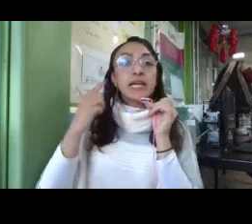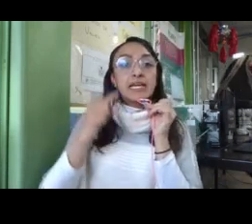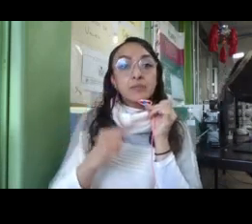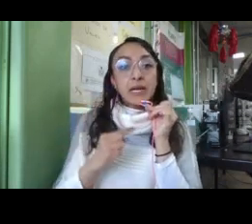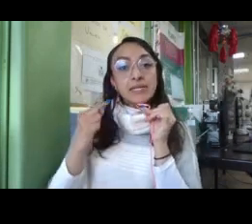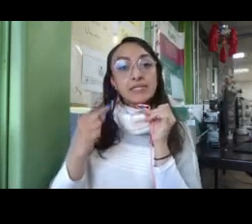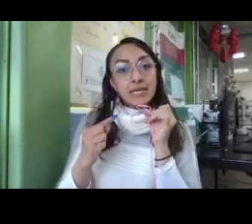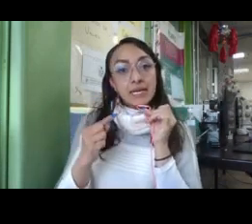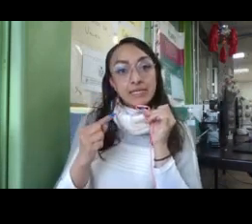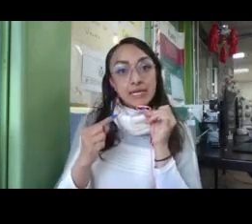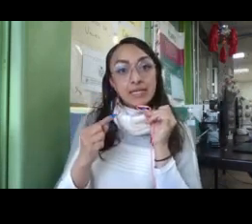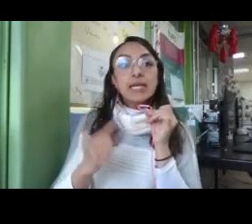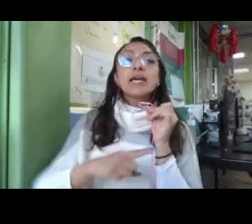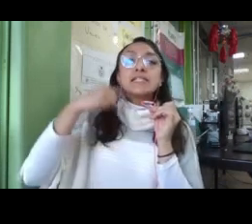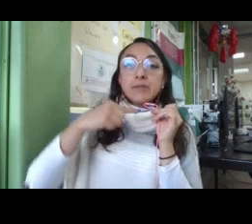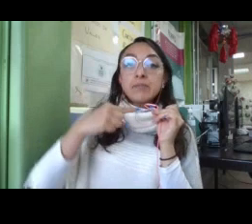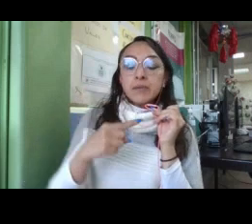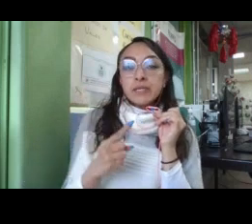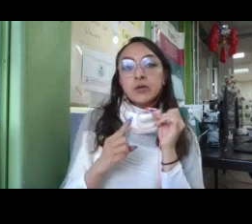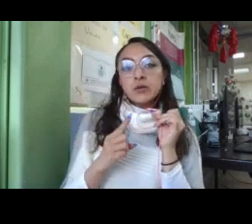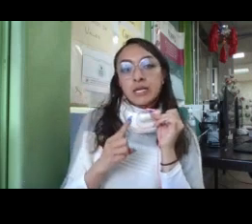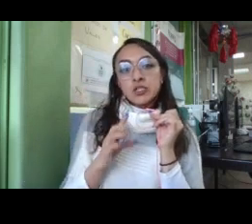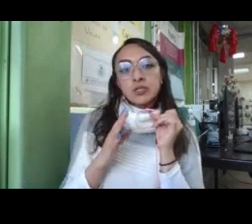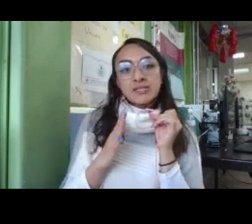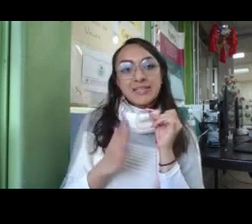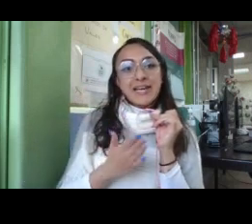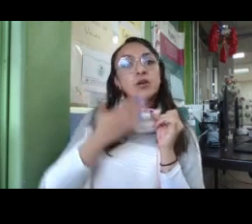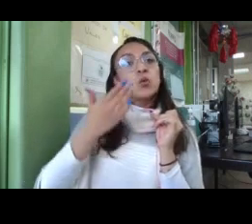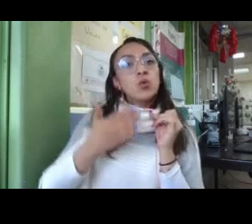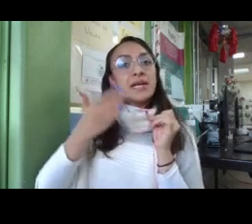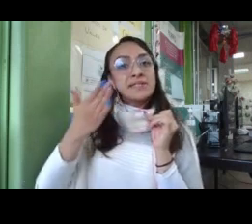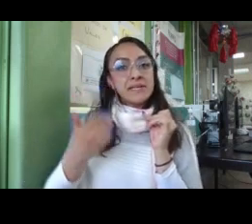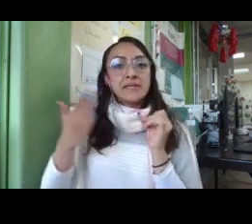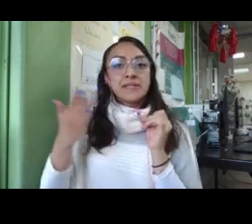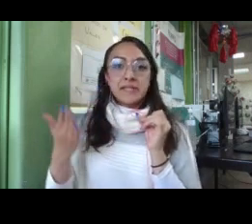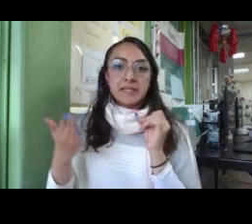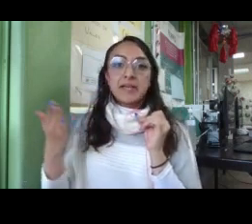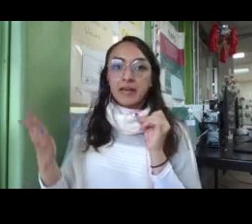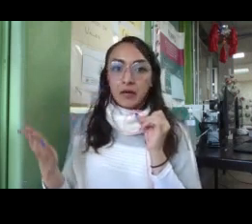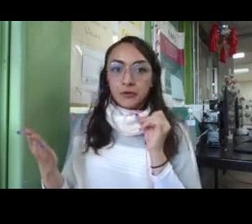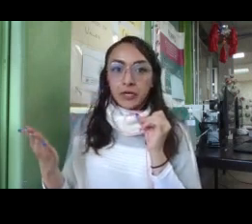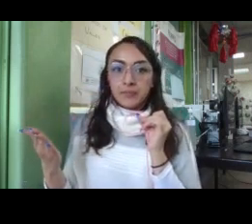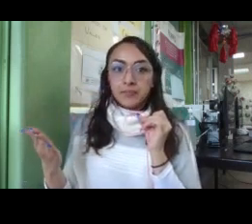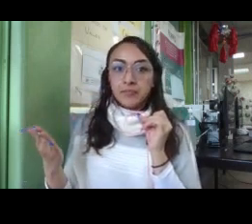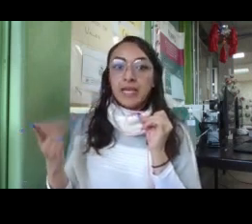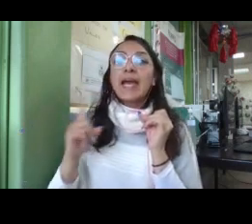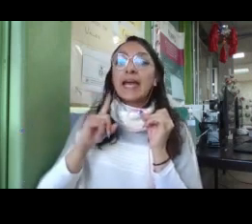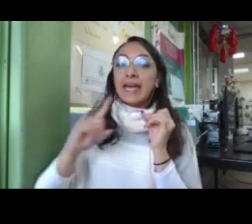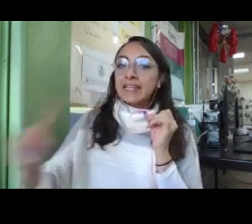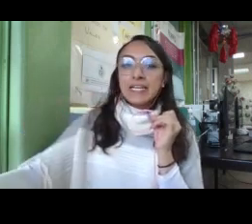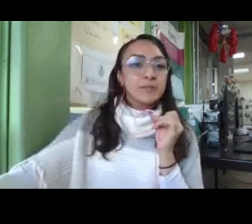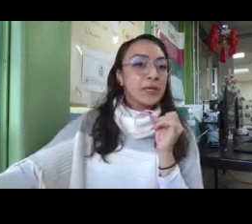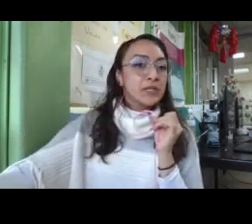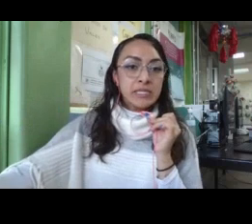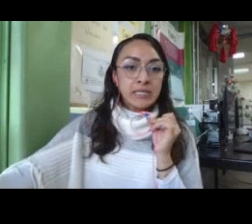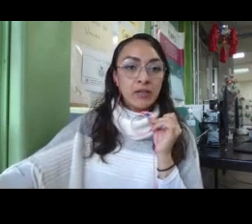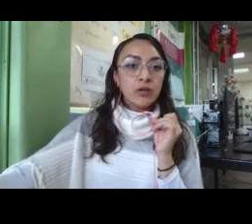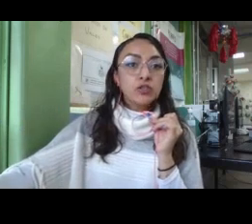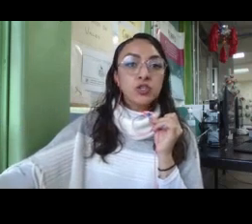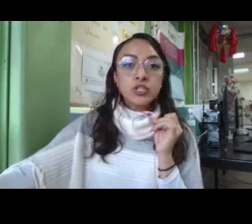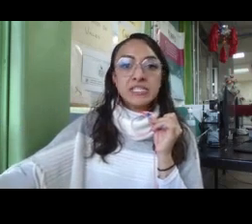enlaces, porque las palabras se enlazan simplemente con el hecho de enseñar una seña seguida de la otra. En el